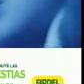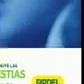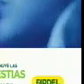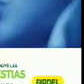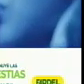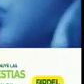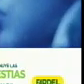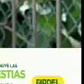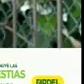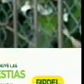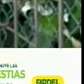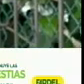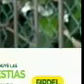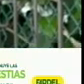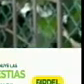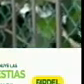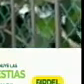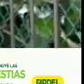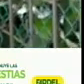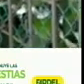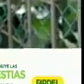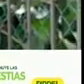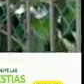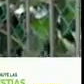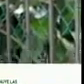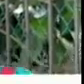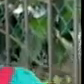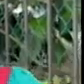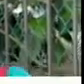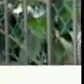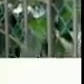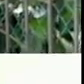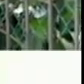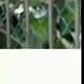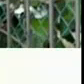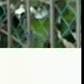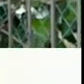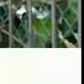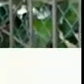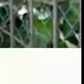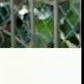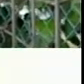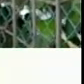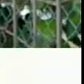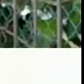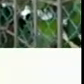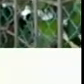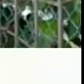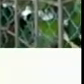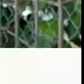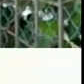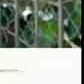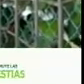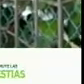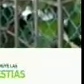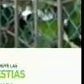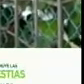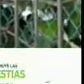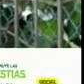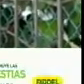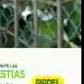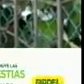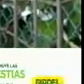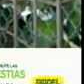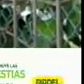provocar discapacidad. Por el alcohol, vea, hay muchos casos de que se van a la muerte